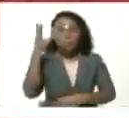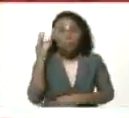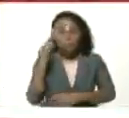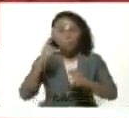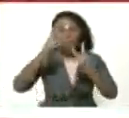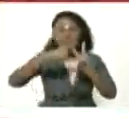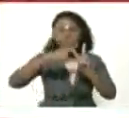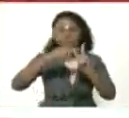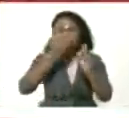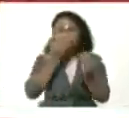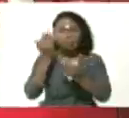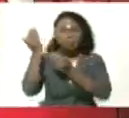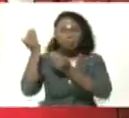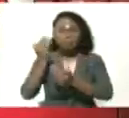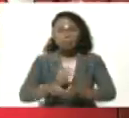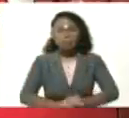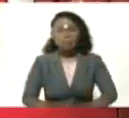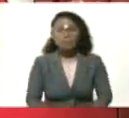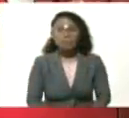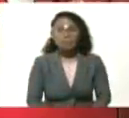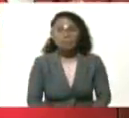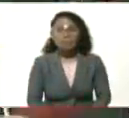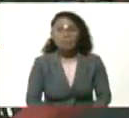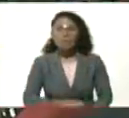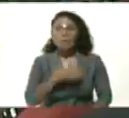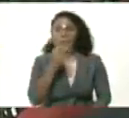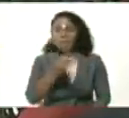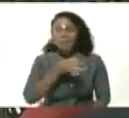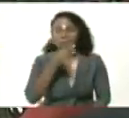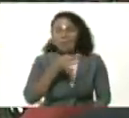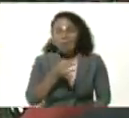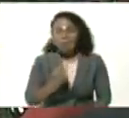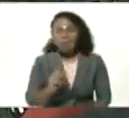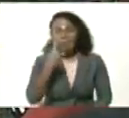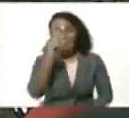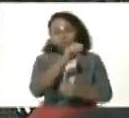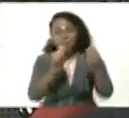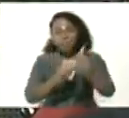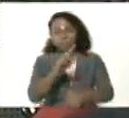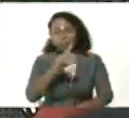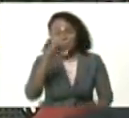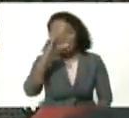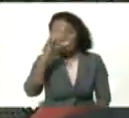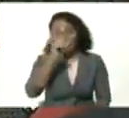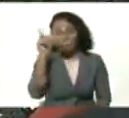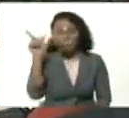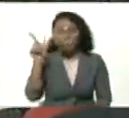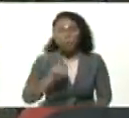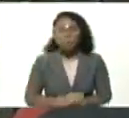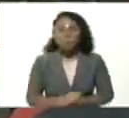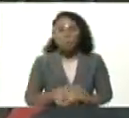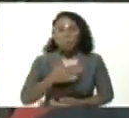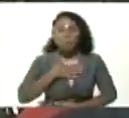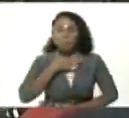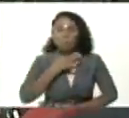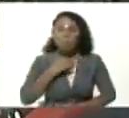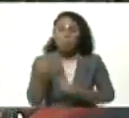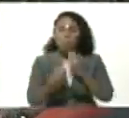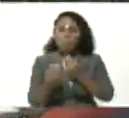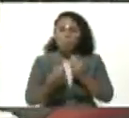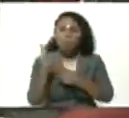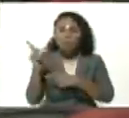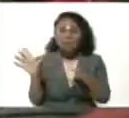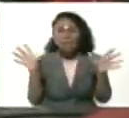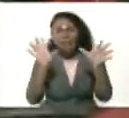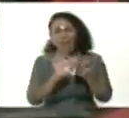por Venezolana de Televisión. Muy buenas tardes, primer vicepresidente del Partido Socialista Unido de Venezuela. Me gustaría conocer cómo fue esa